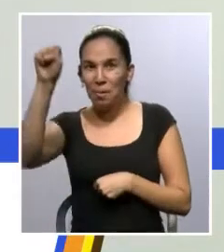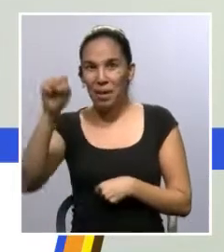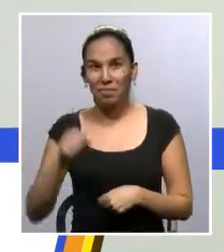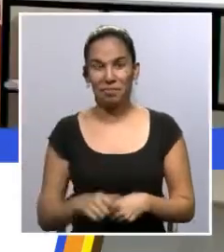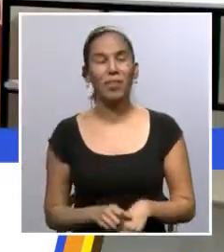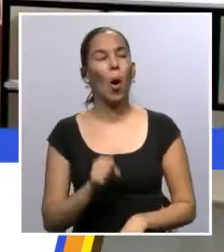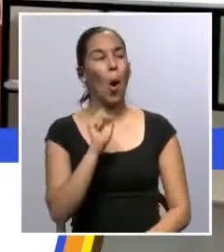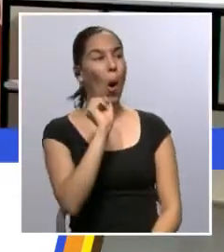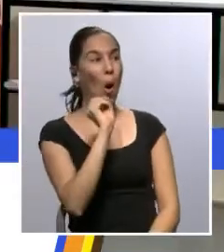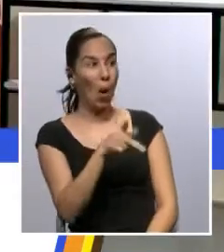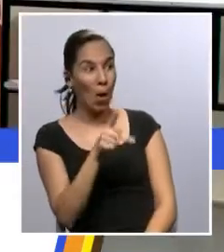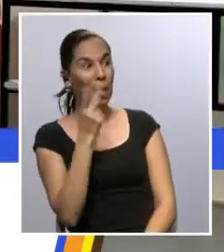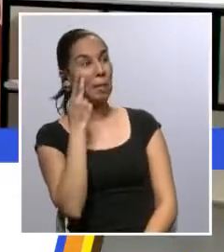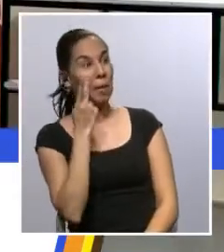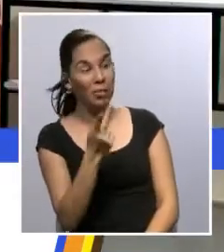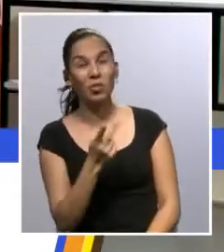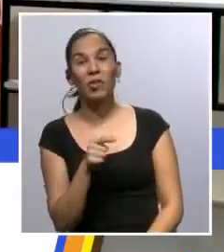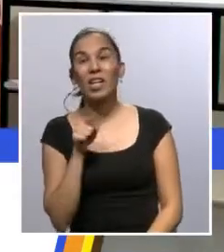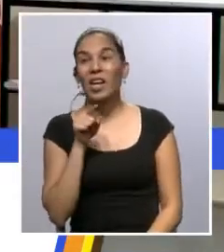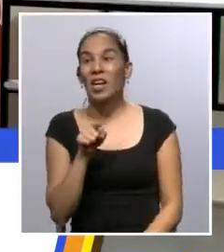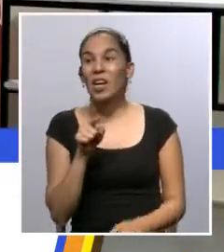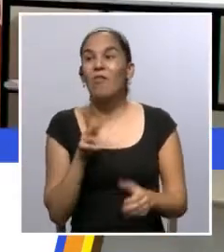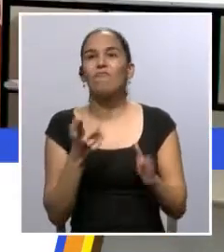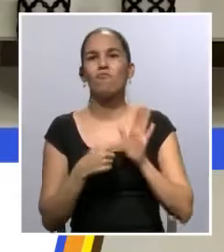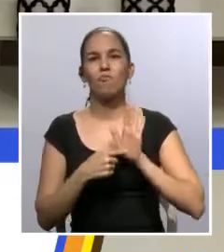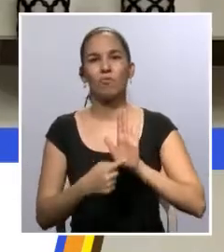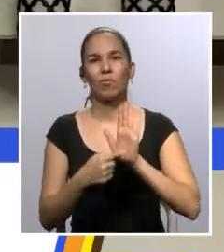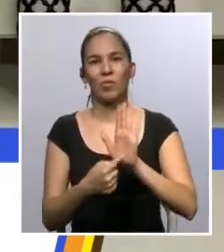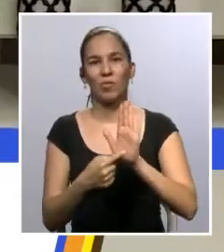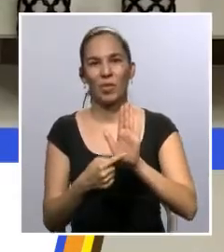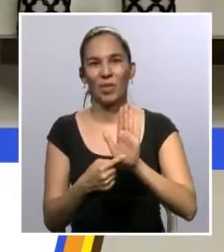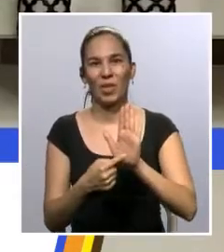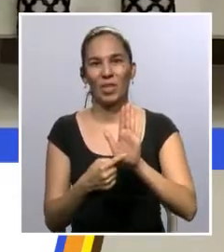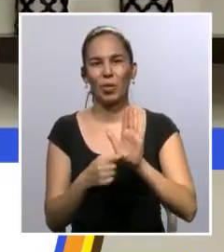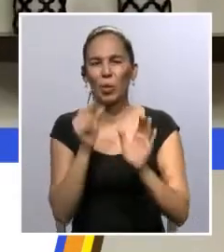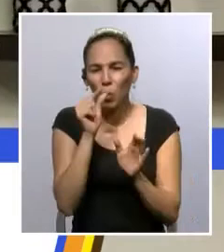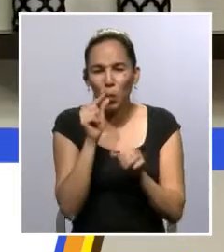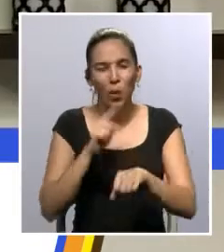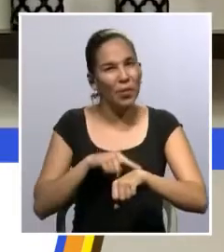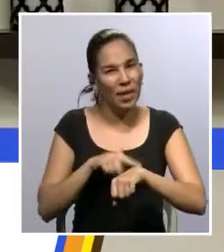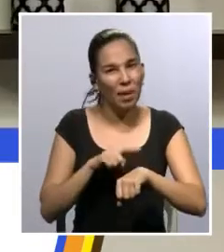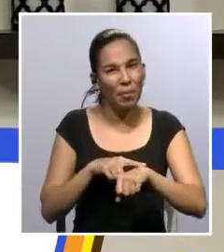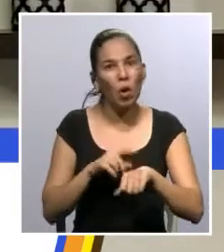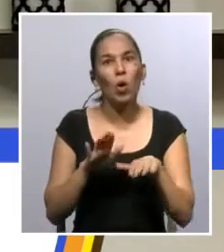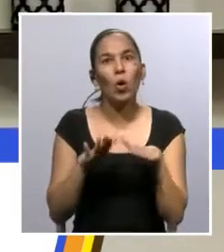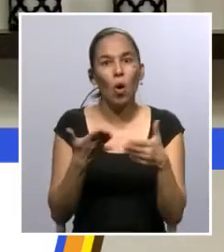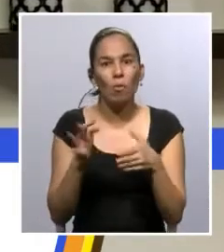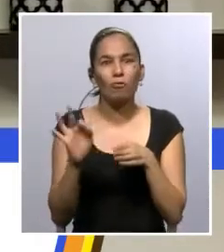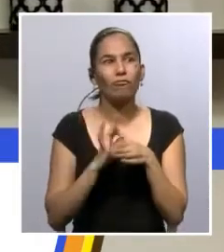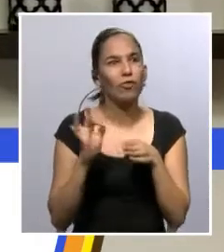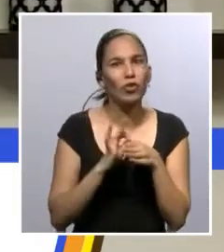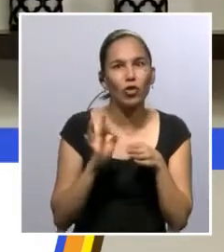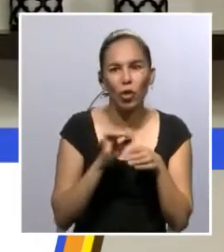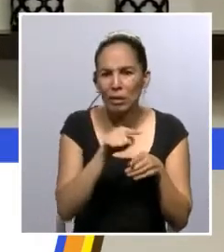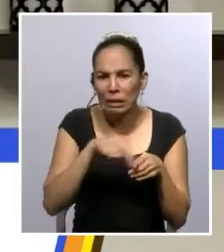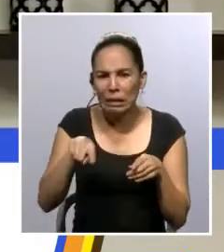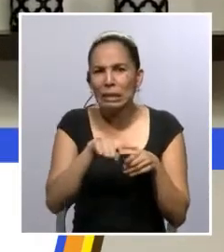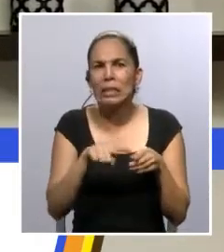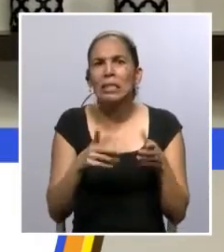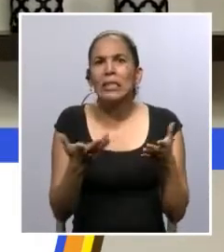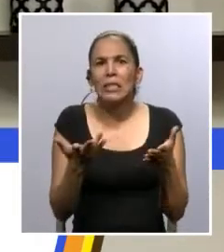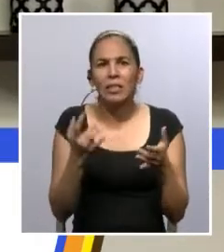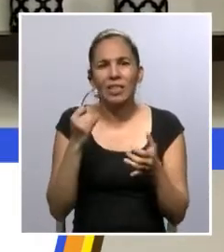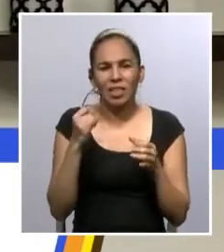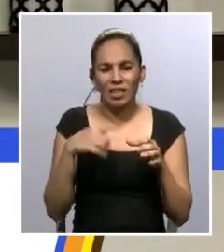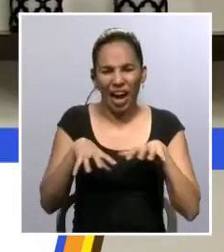cómo... Esta es la demostración que vamos a tener dentro de un momentito de cómo funciona o cómo es digamos,